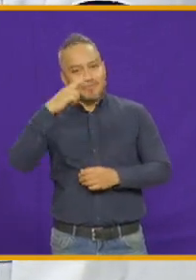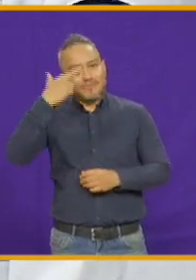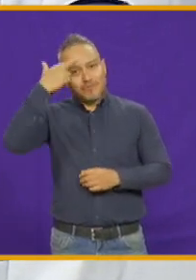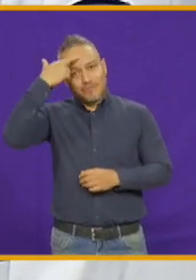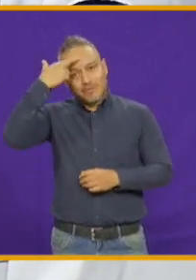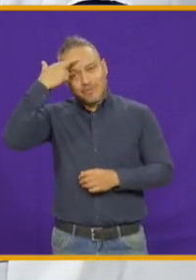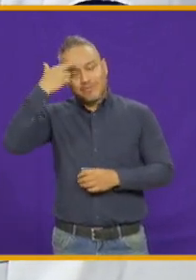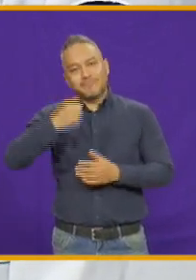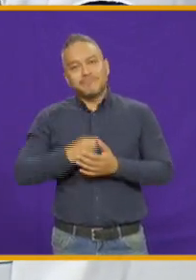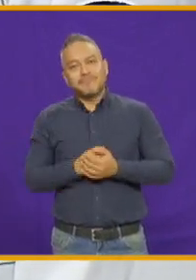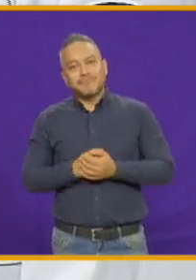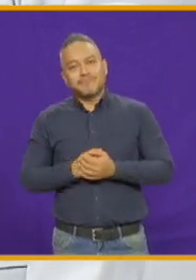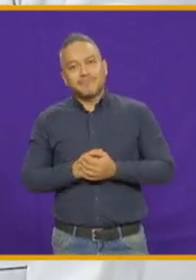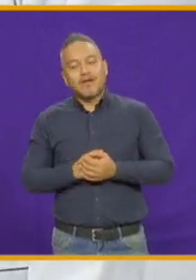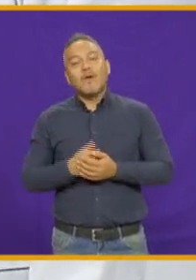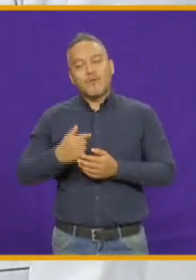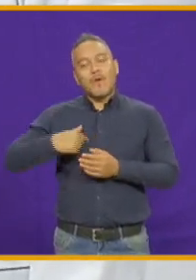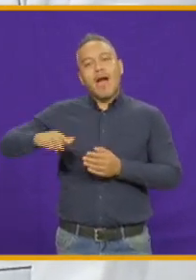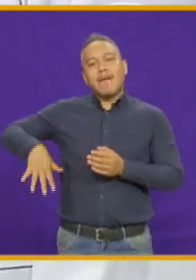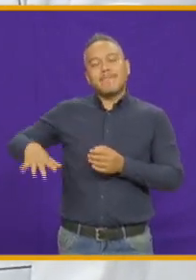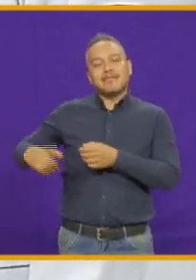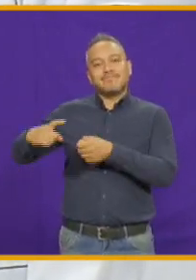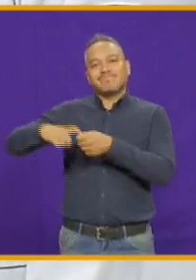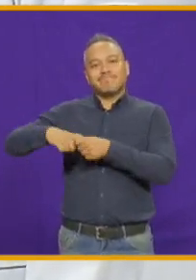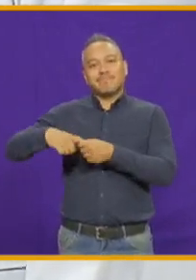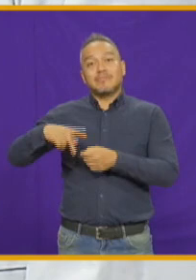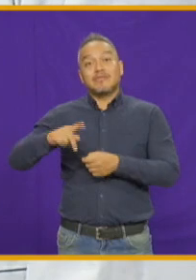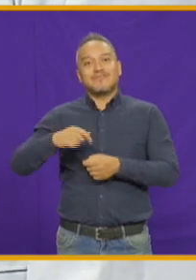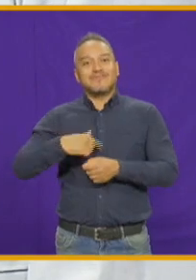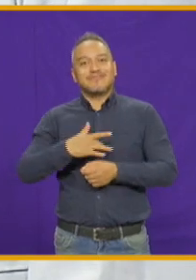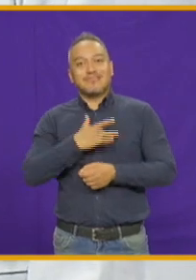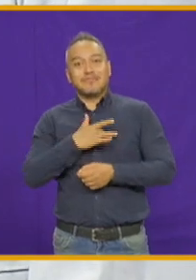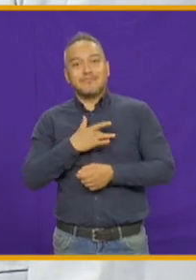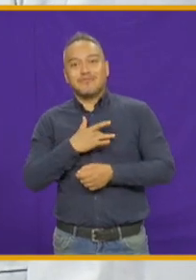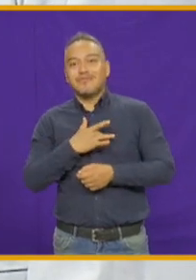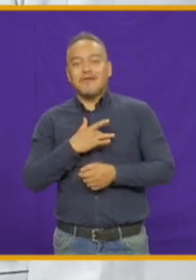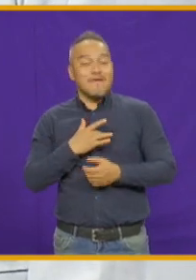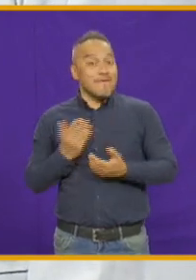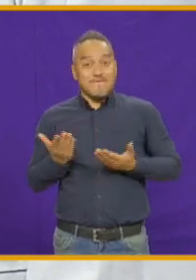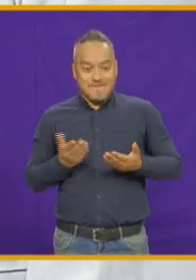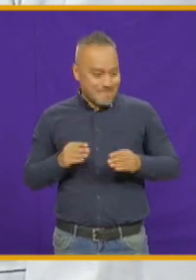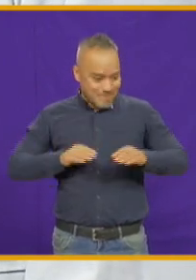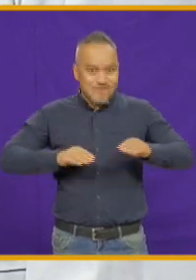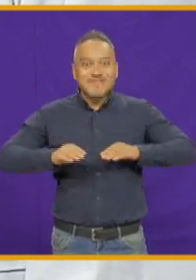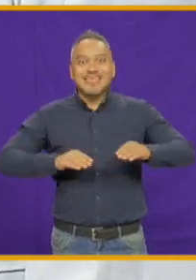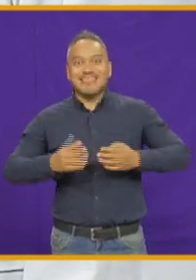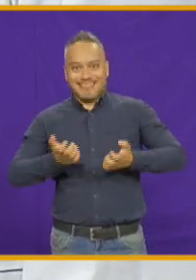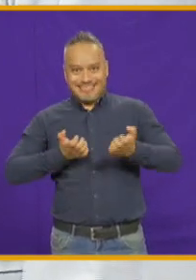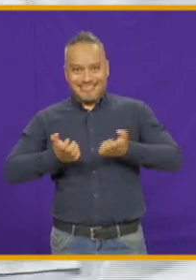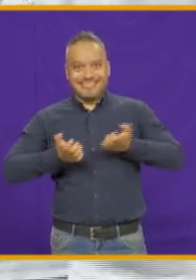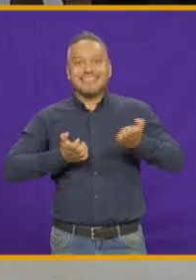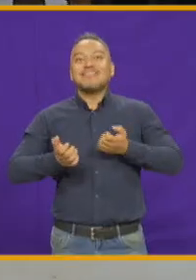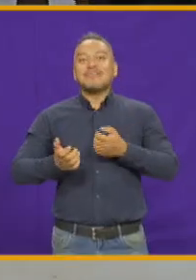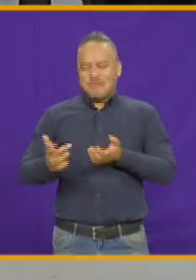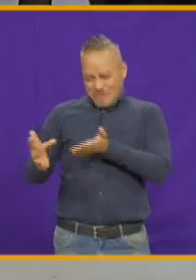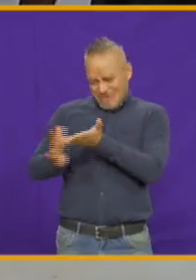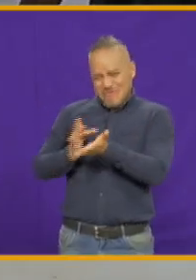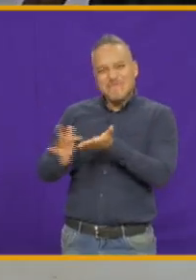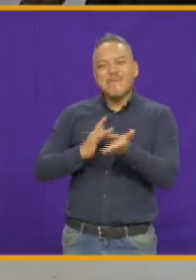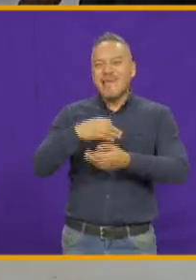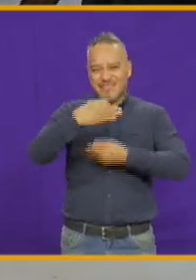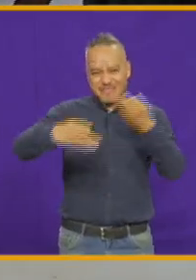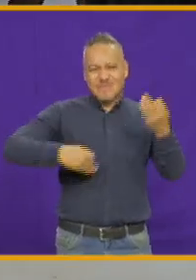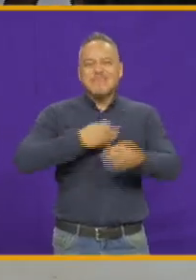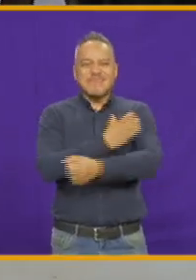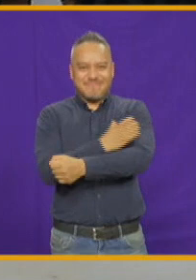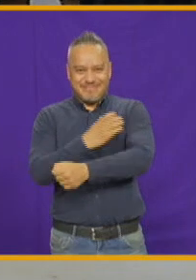inicié esta etapa no tiene mucho que entré pero me he sentido súper acogida y apoyada por todas las de la tribu Y es que así funciona